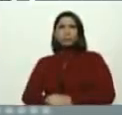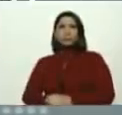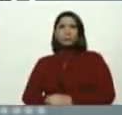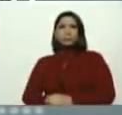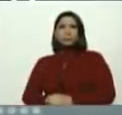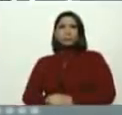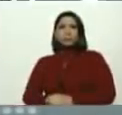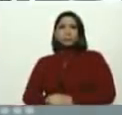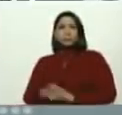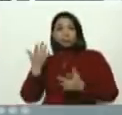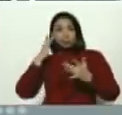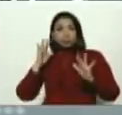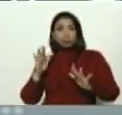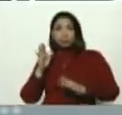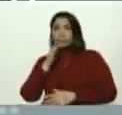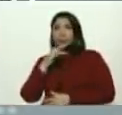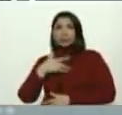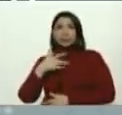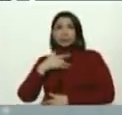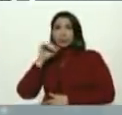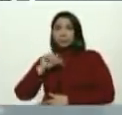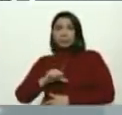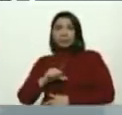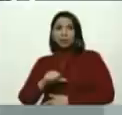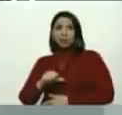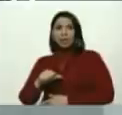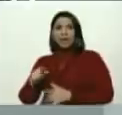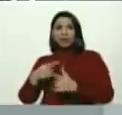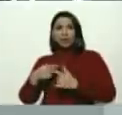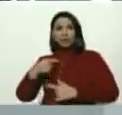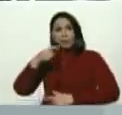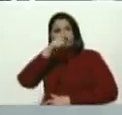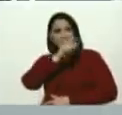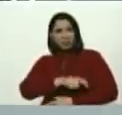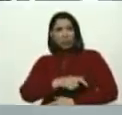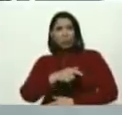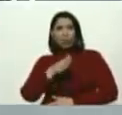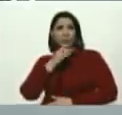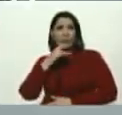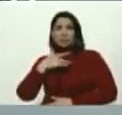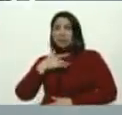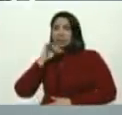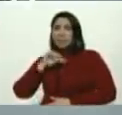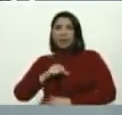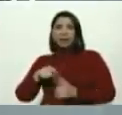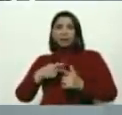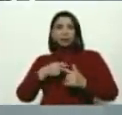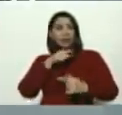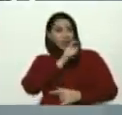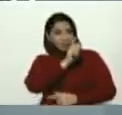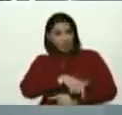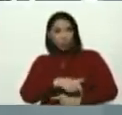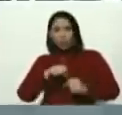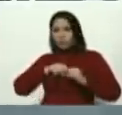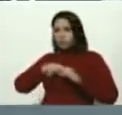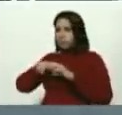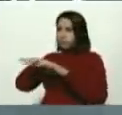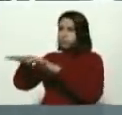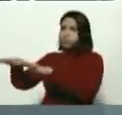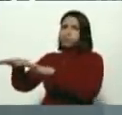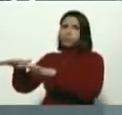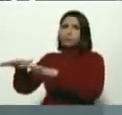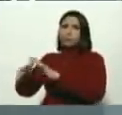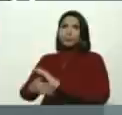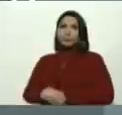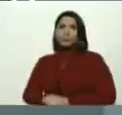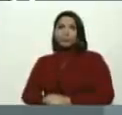y fuera asintomática, son los que difunden la enfermedad. Así pasa en el mundo entero. La enfermedad la difunden